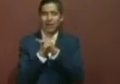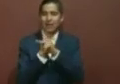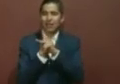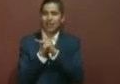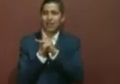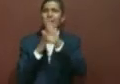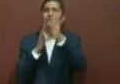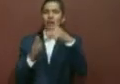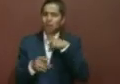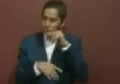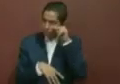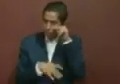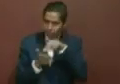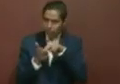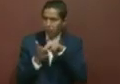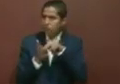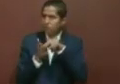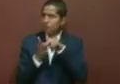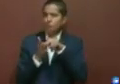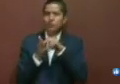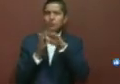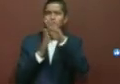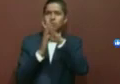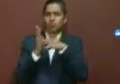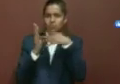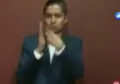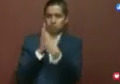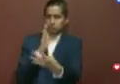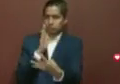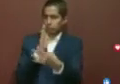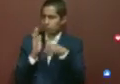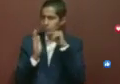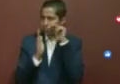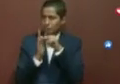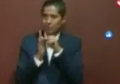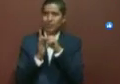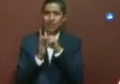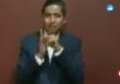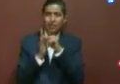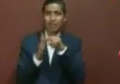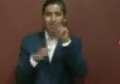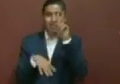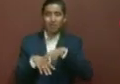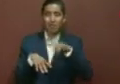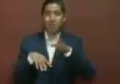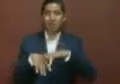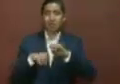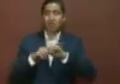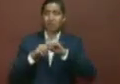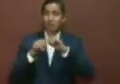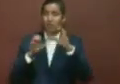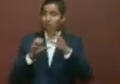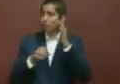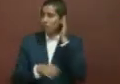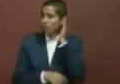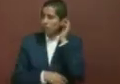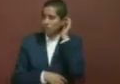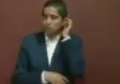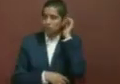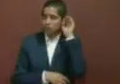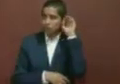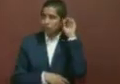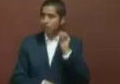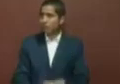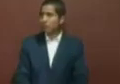una gráfica que es realmente sorprendente. ¿Por qué me escondes los lentes